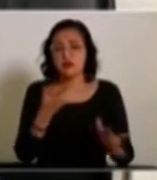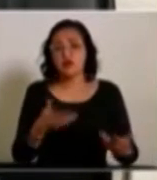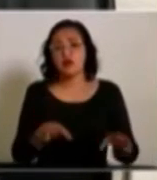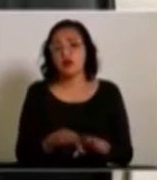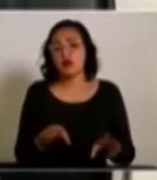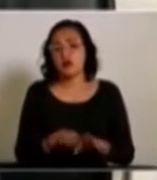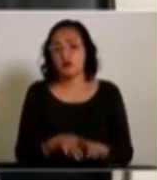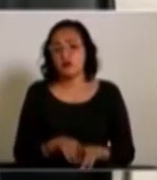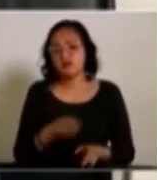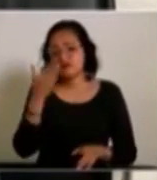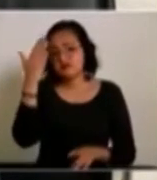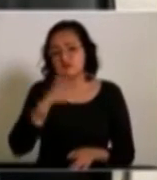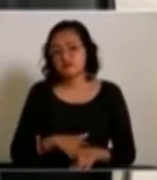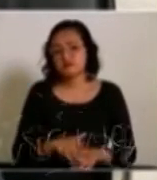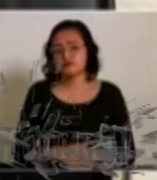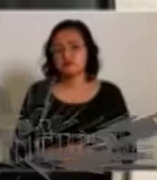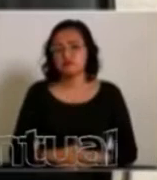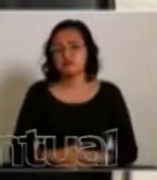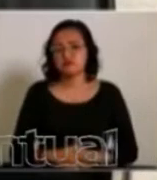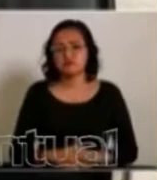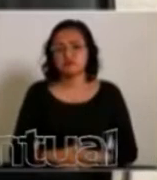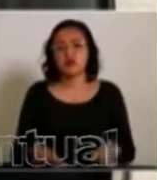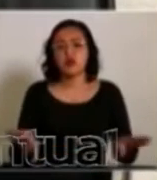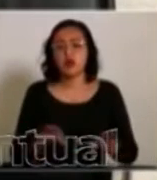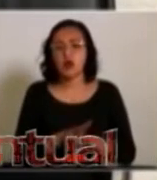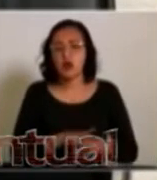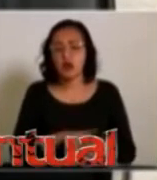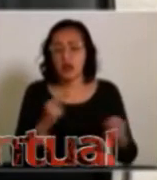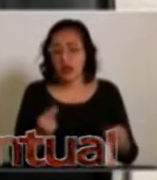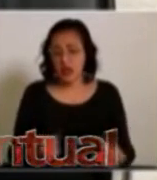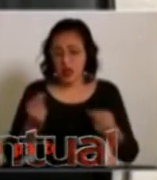público, al crear un formato de negocio